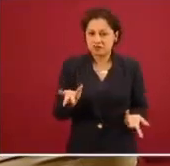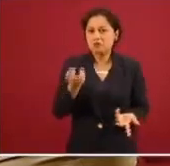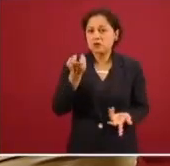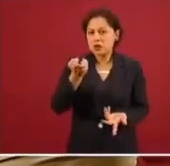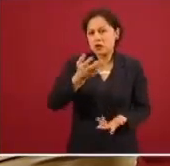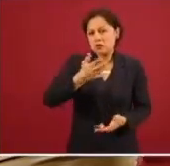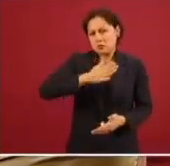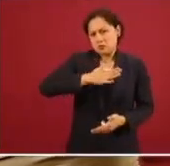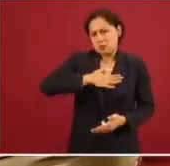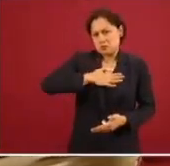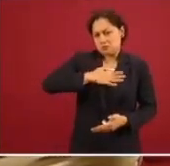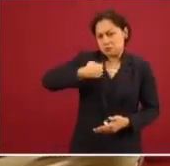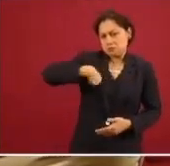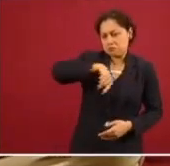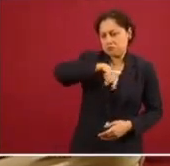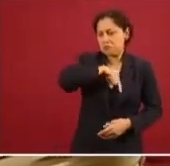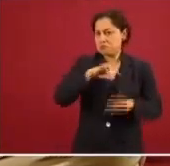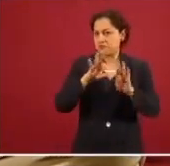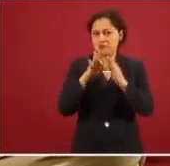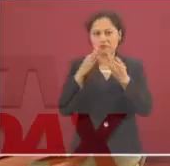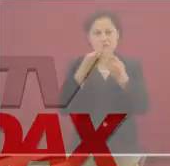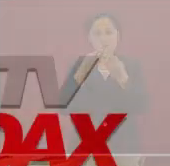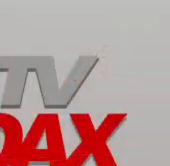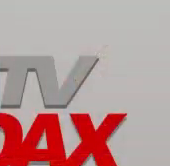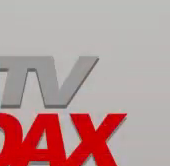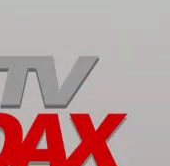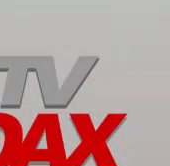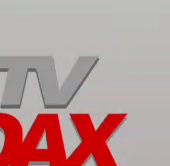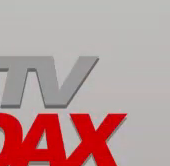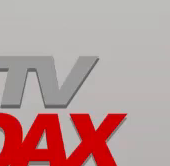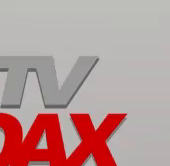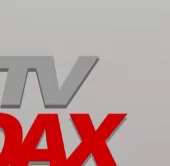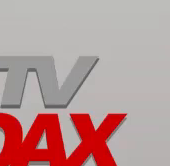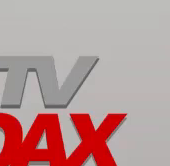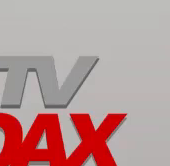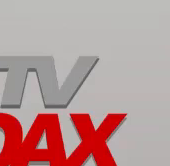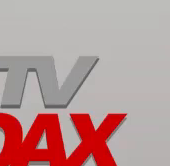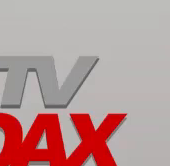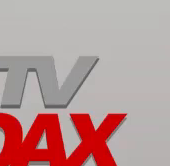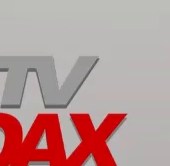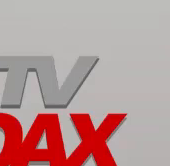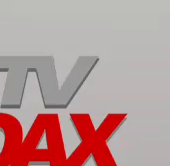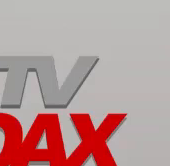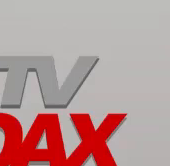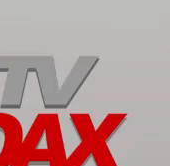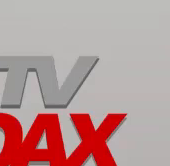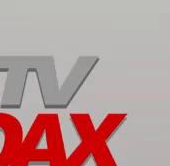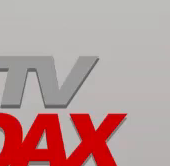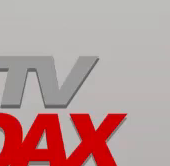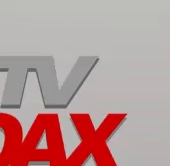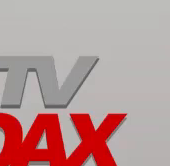Y vamos ahora a escuchar pues al doctor Alcocer y a Hugo.